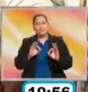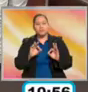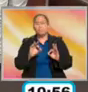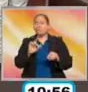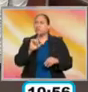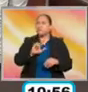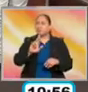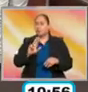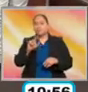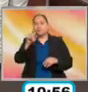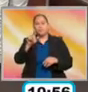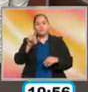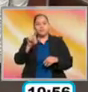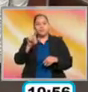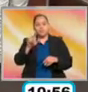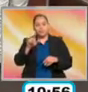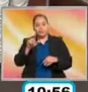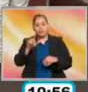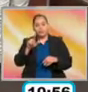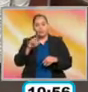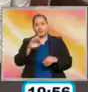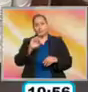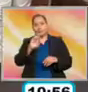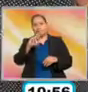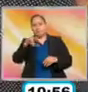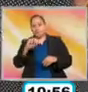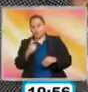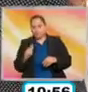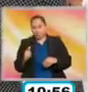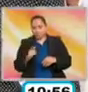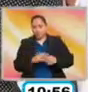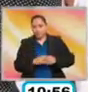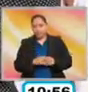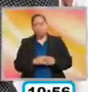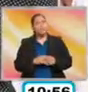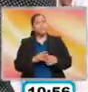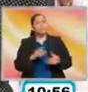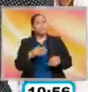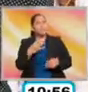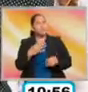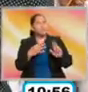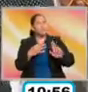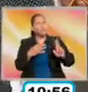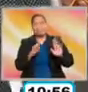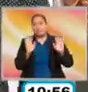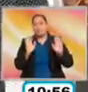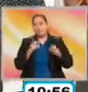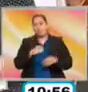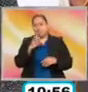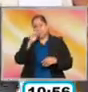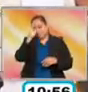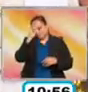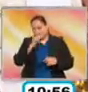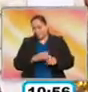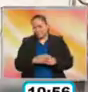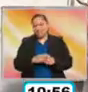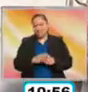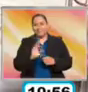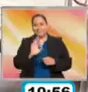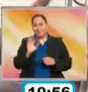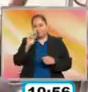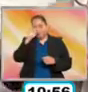lunes, en Serrano, Guanajuato, ¿no? Guanajuato, El 14 es Guanajuato. martes. No te cases ni te embarcas. El moderno. Sí, pero